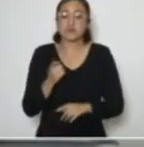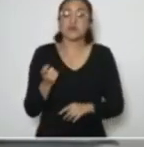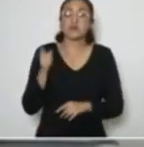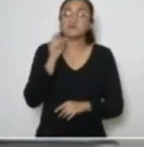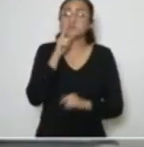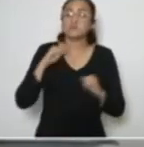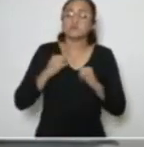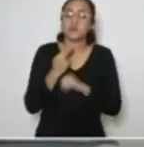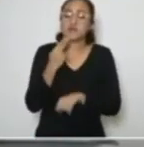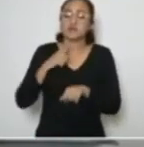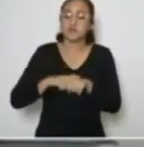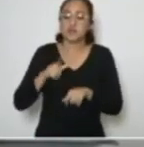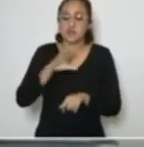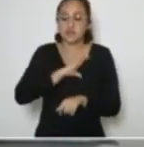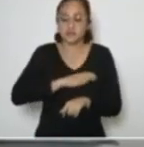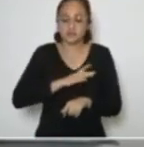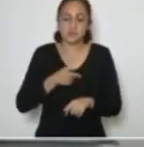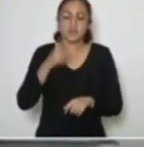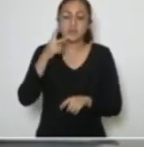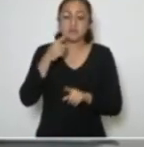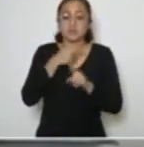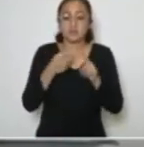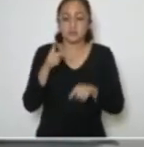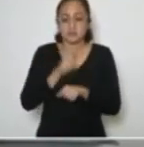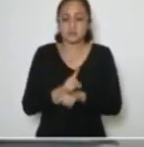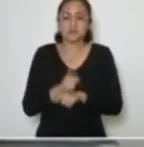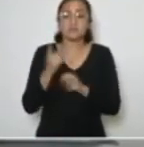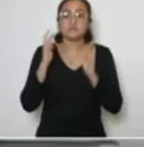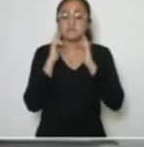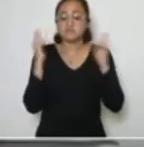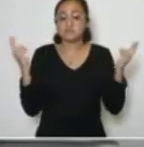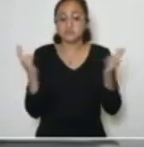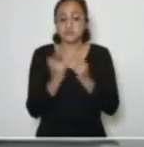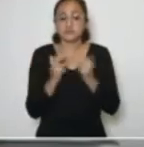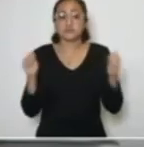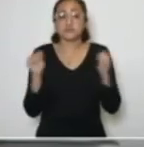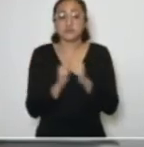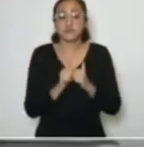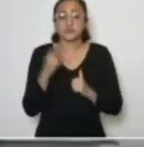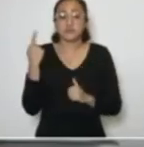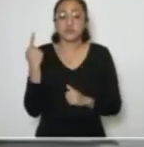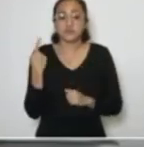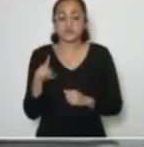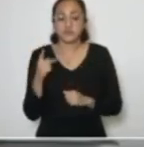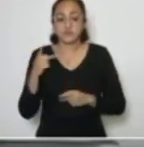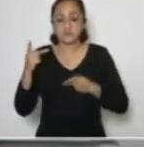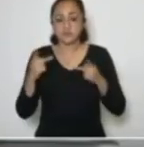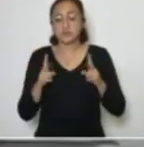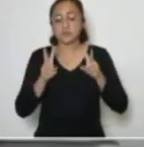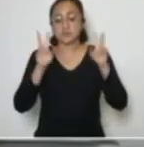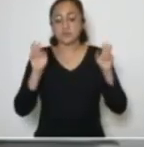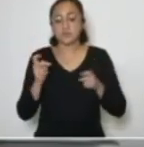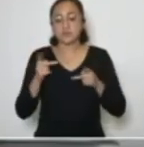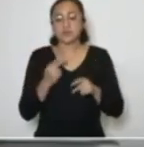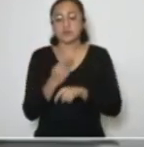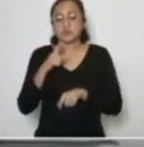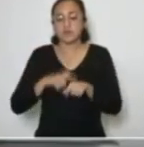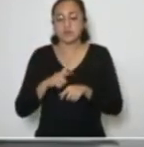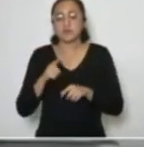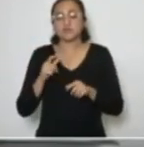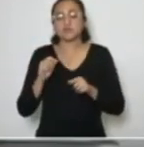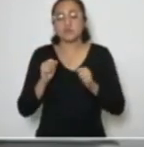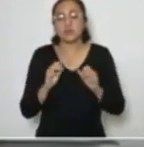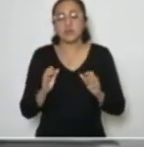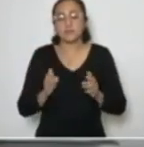de Cancerología. A las 12:30 del día tenemos la reunión del Plan Nacional Correcaminos, capítulo